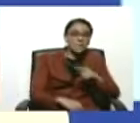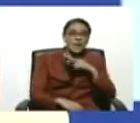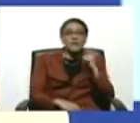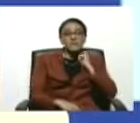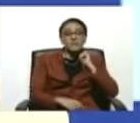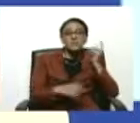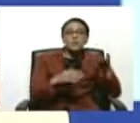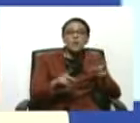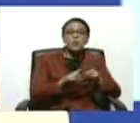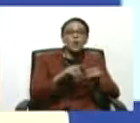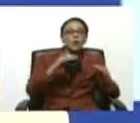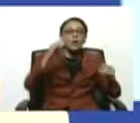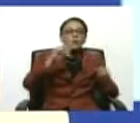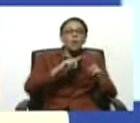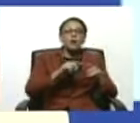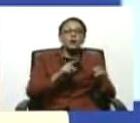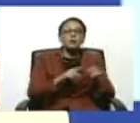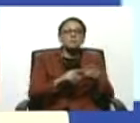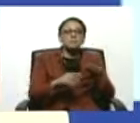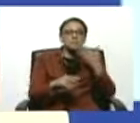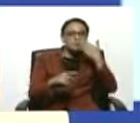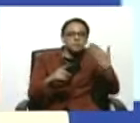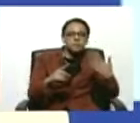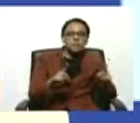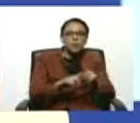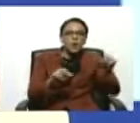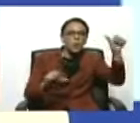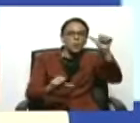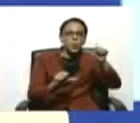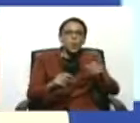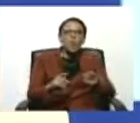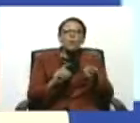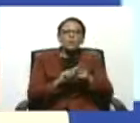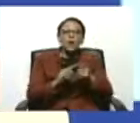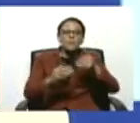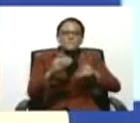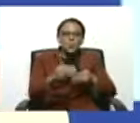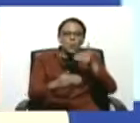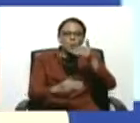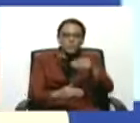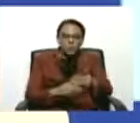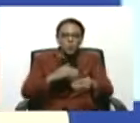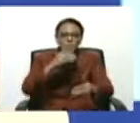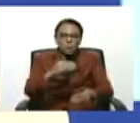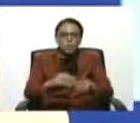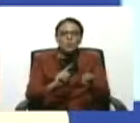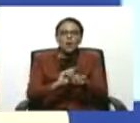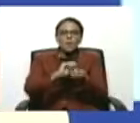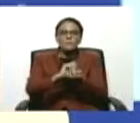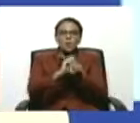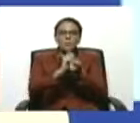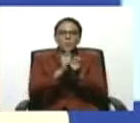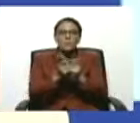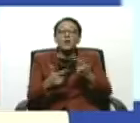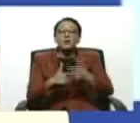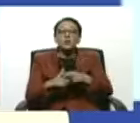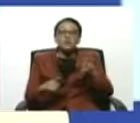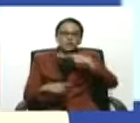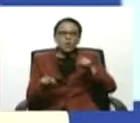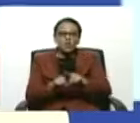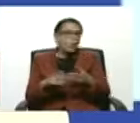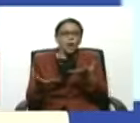hace menos importante sino que también tiene un mejor ambiente para los